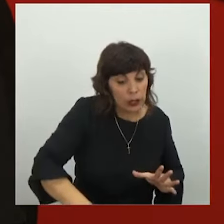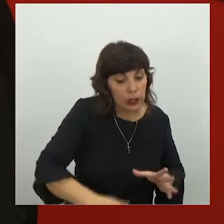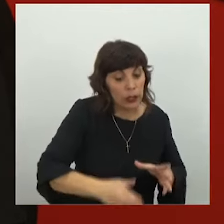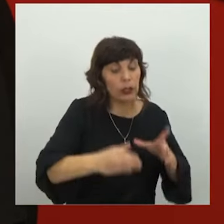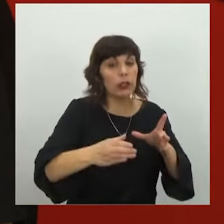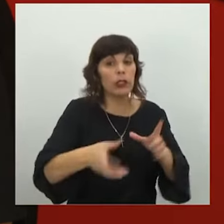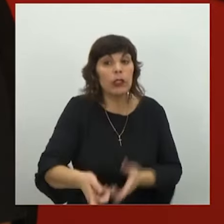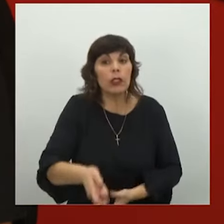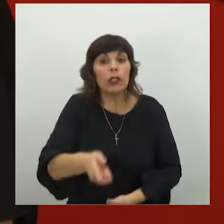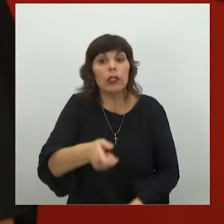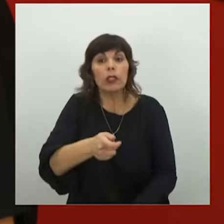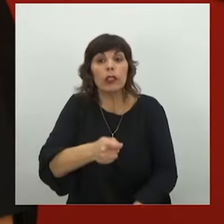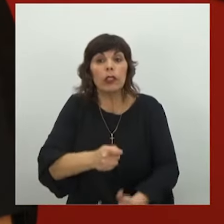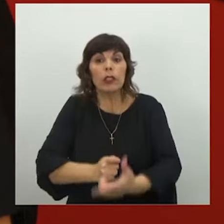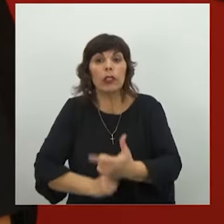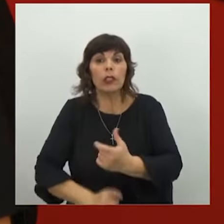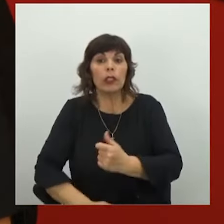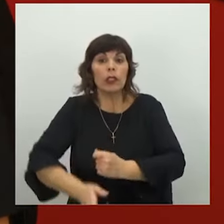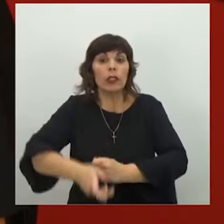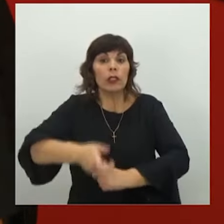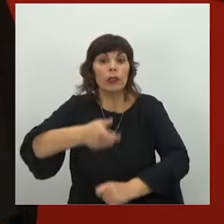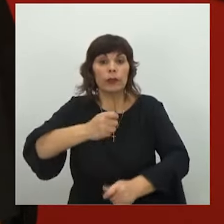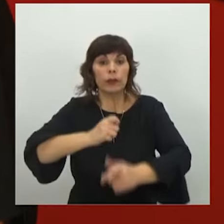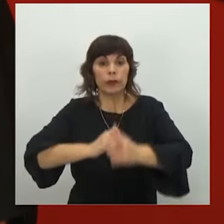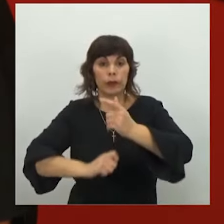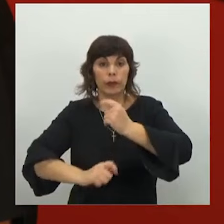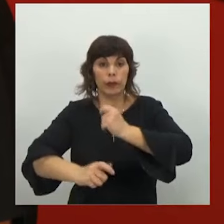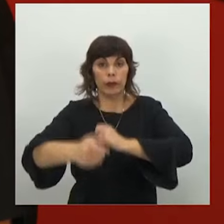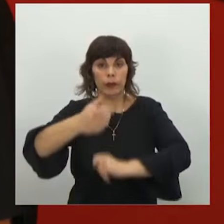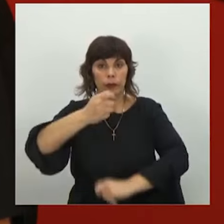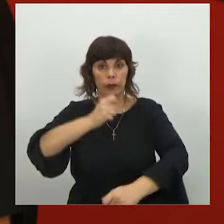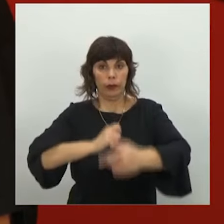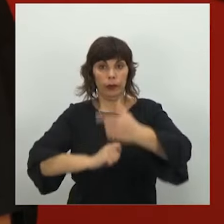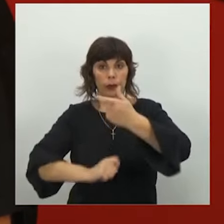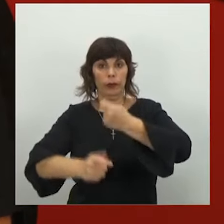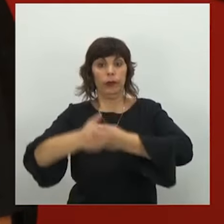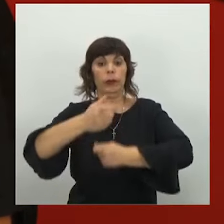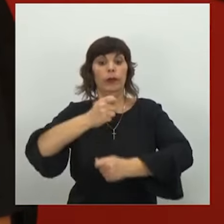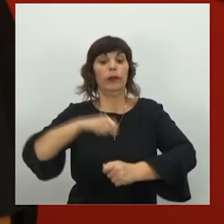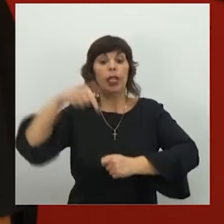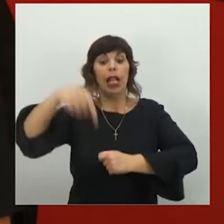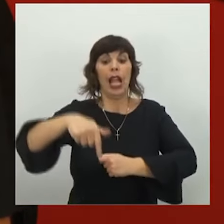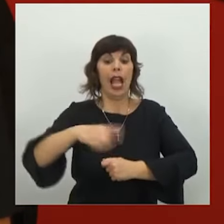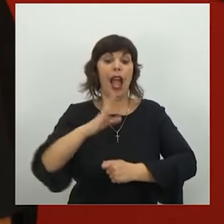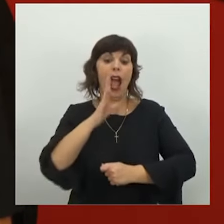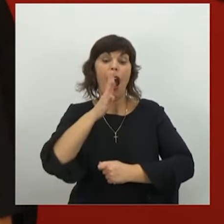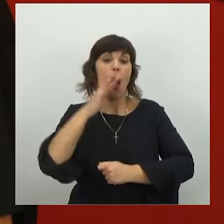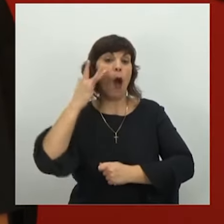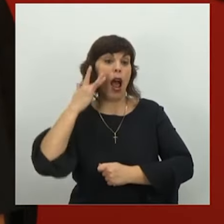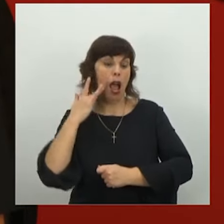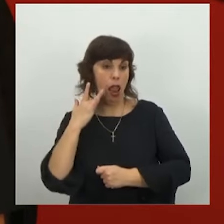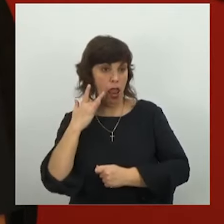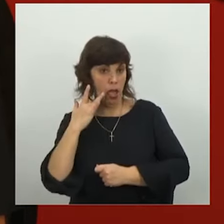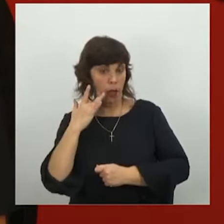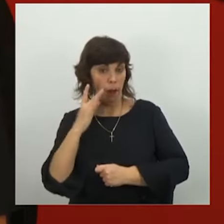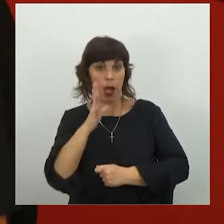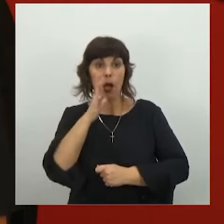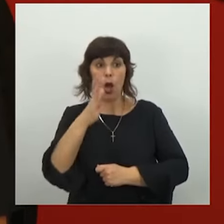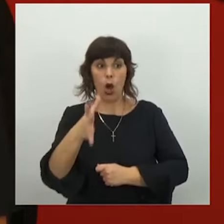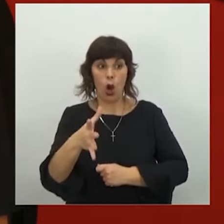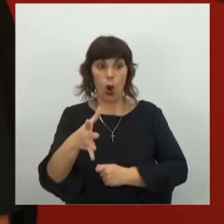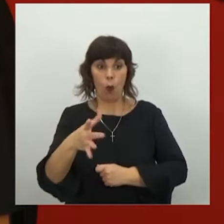primeras capas, superficie del agua, de ahí tienes que coger el agua, porque ahí no hay ninguna tierra. La tierra, por su